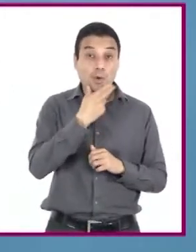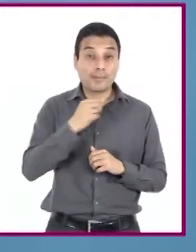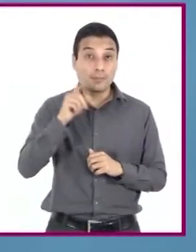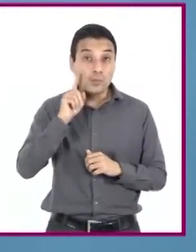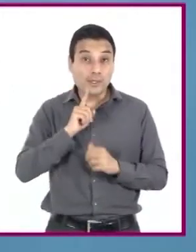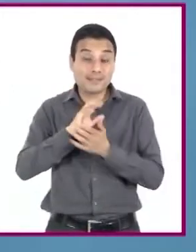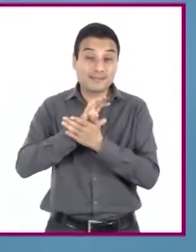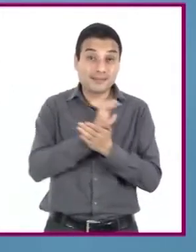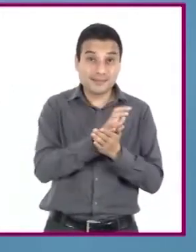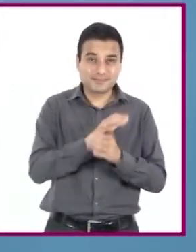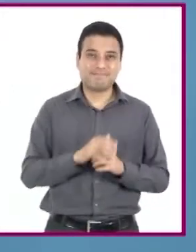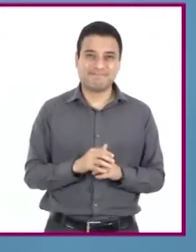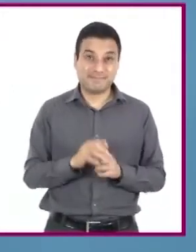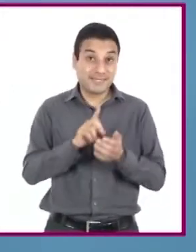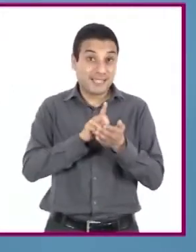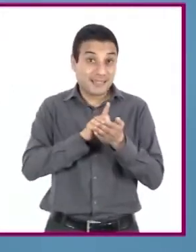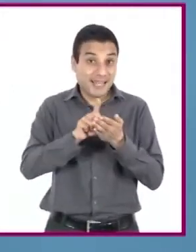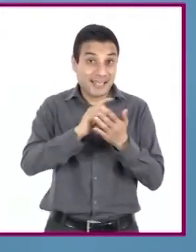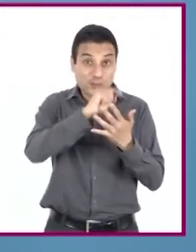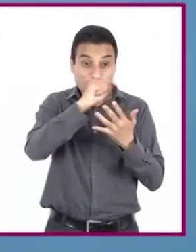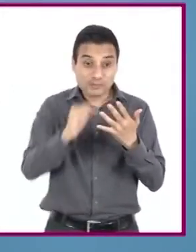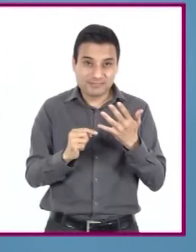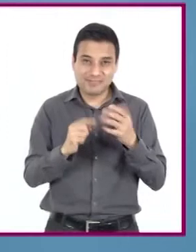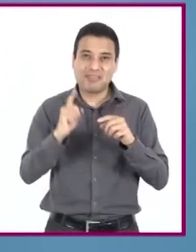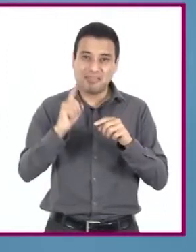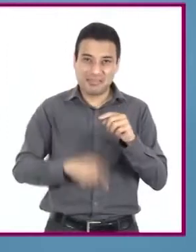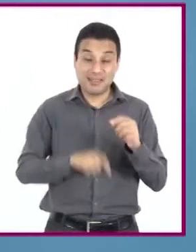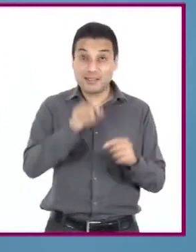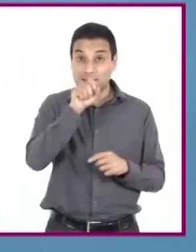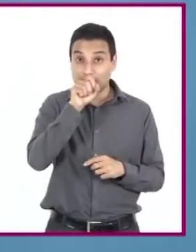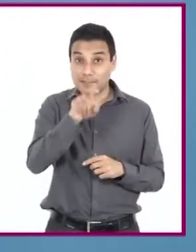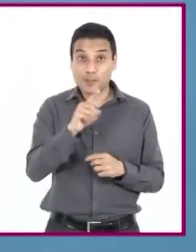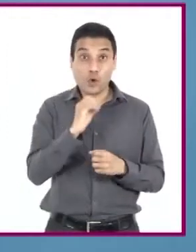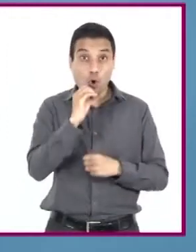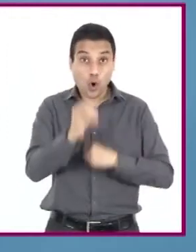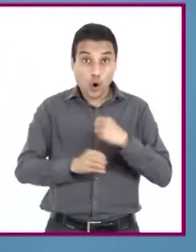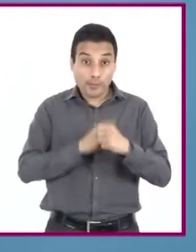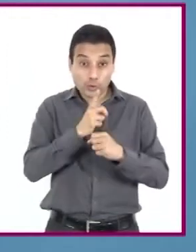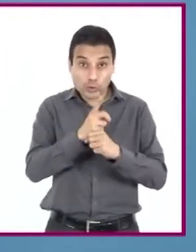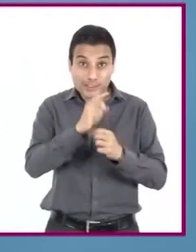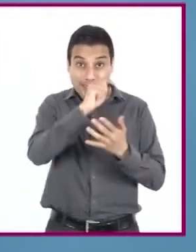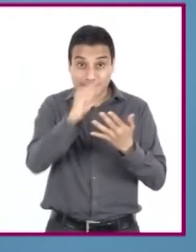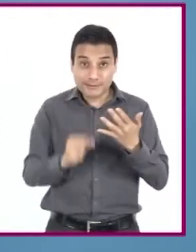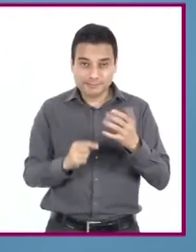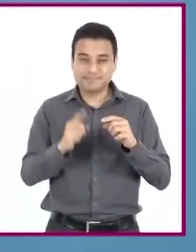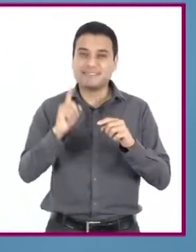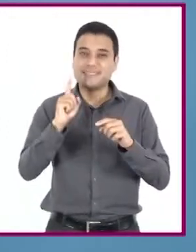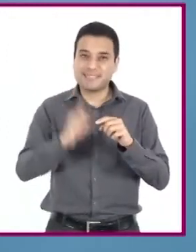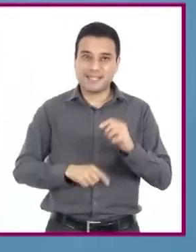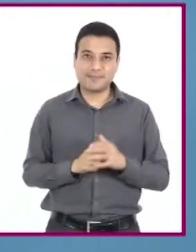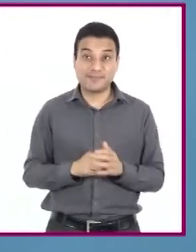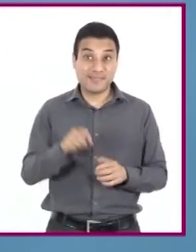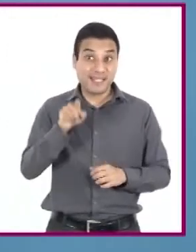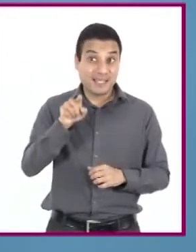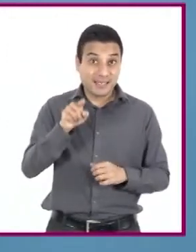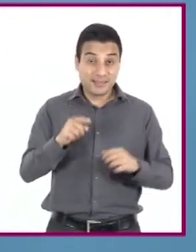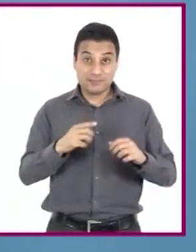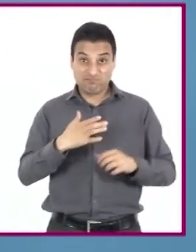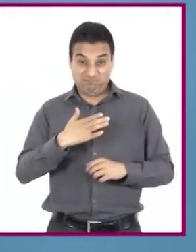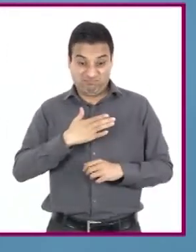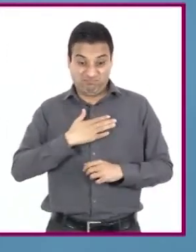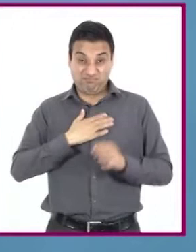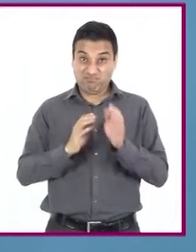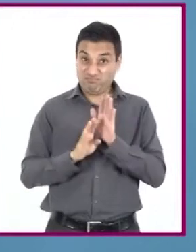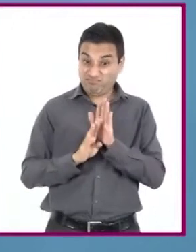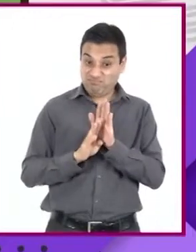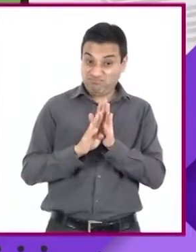derechos, además de que reduce sus oportunidades para tener un desarrollo personal y social, integral